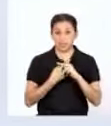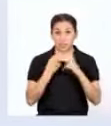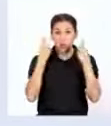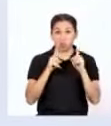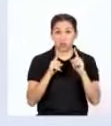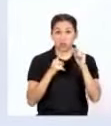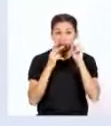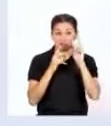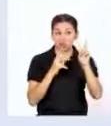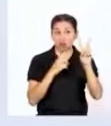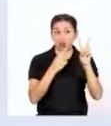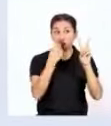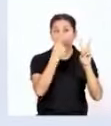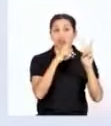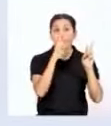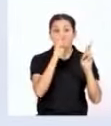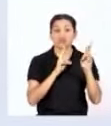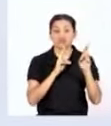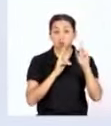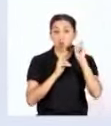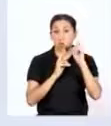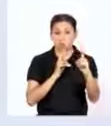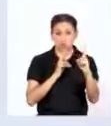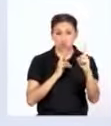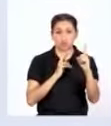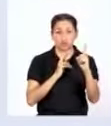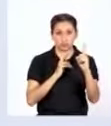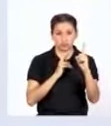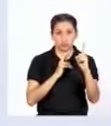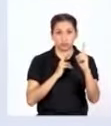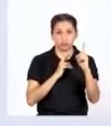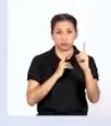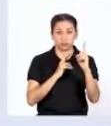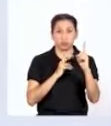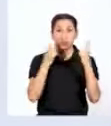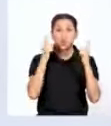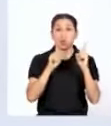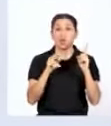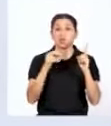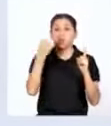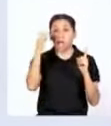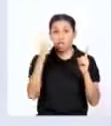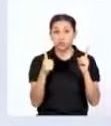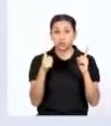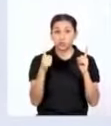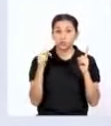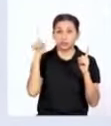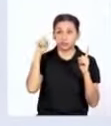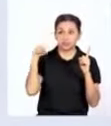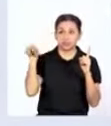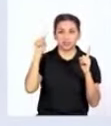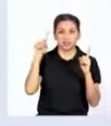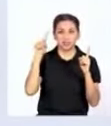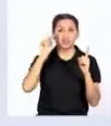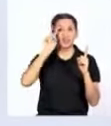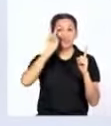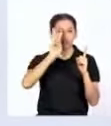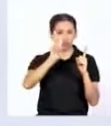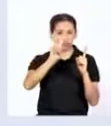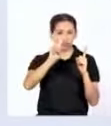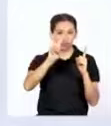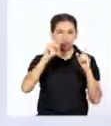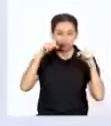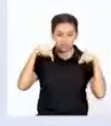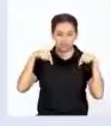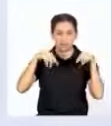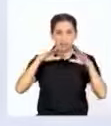Para empezar, cuando salga rojo, vamos a dar una pisada. Y cuando salga azul, vamos a dar